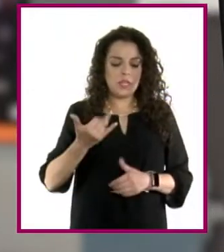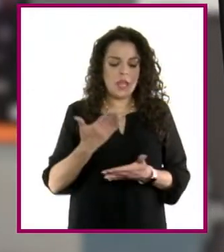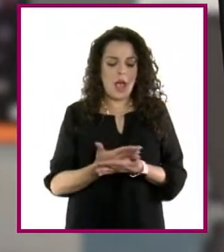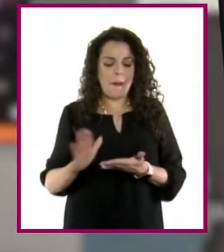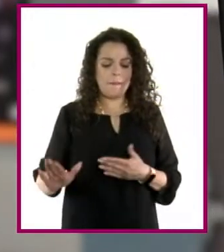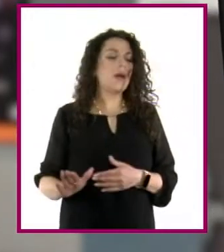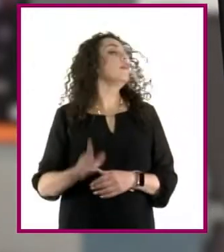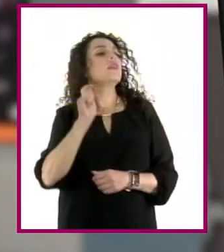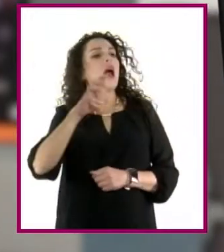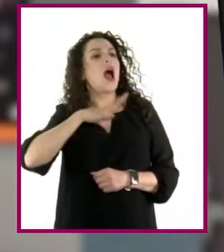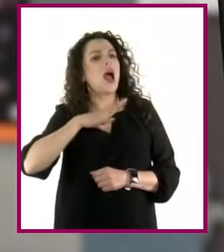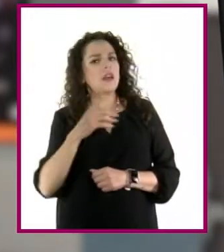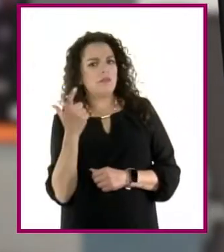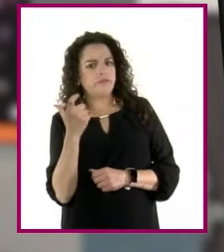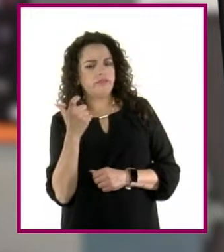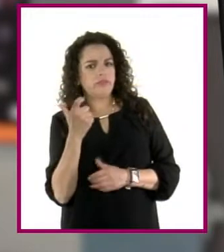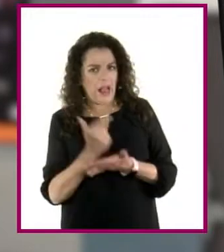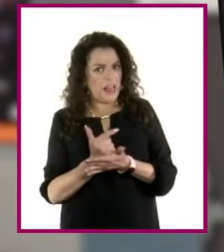tan grave, ¿o sí?